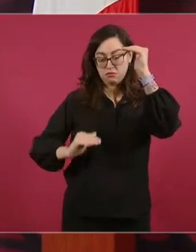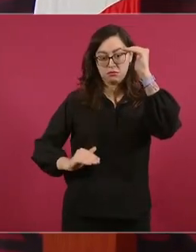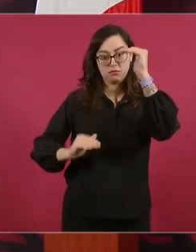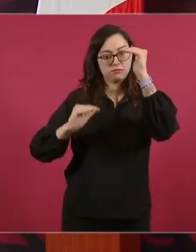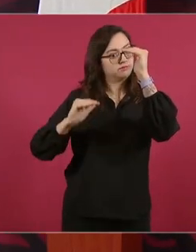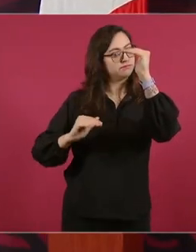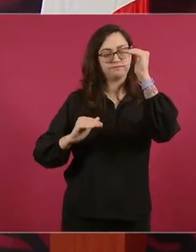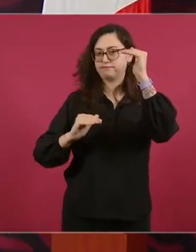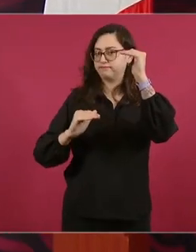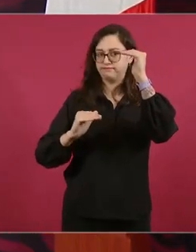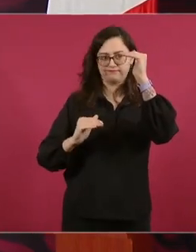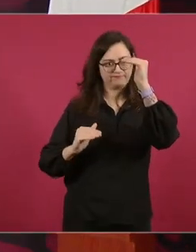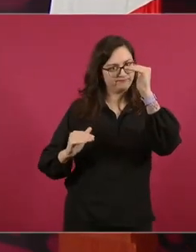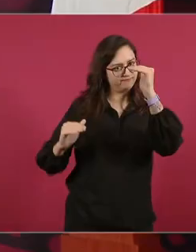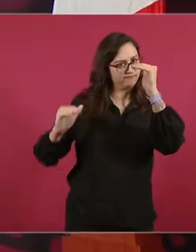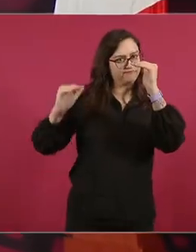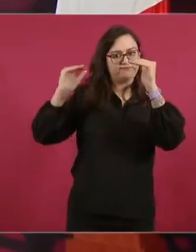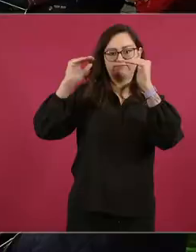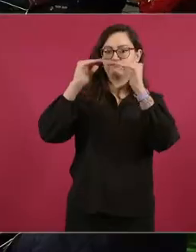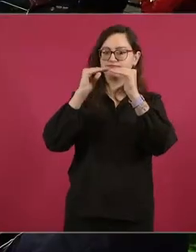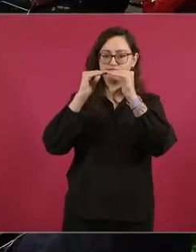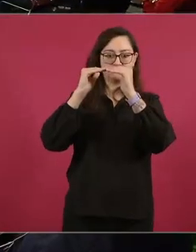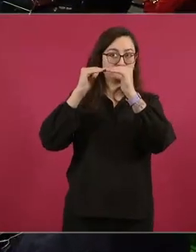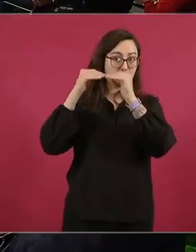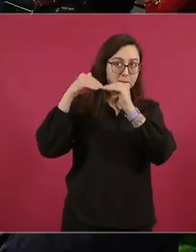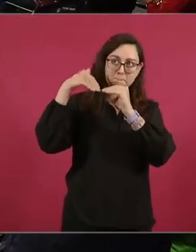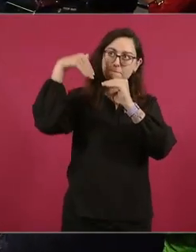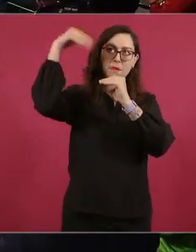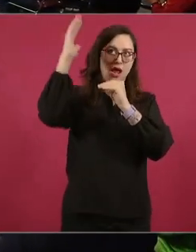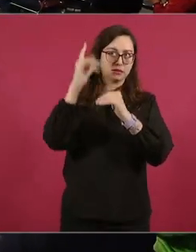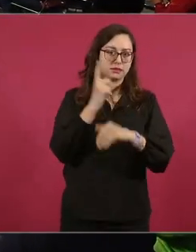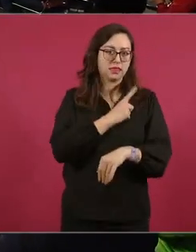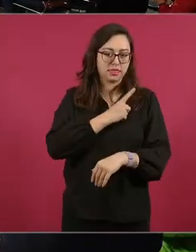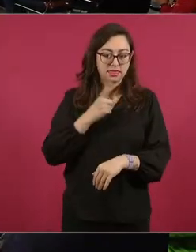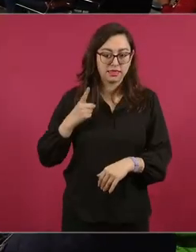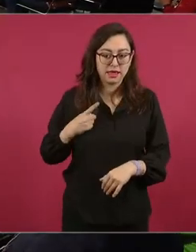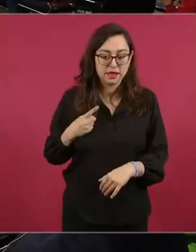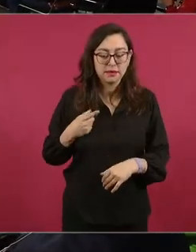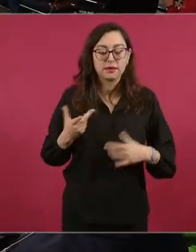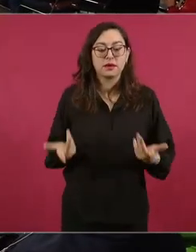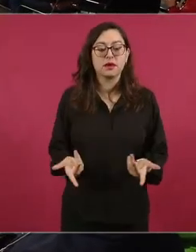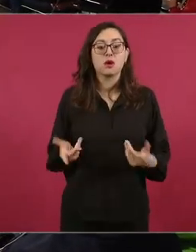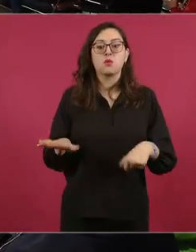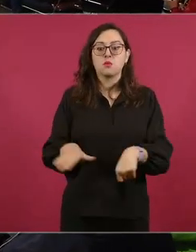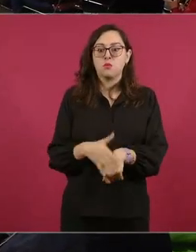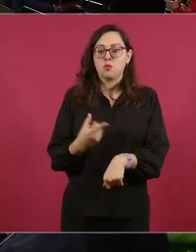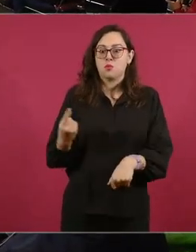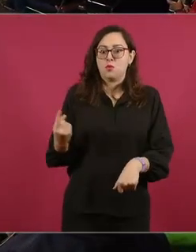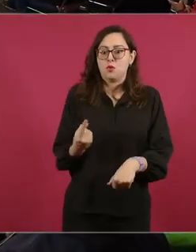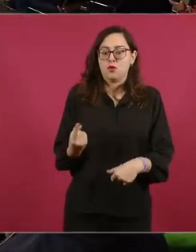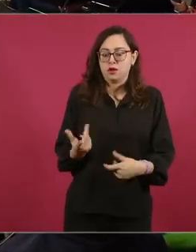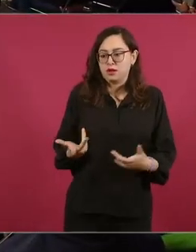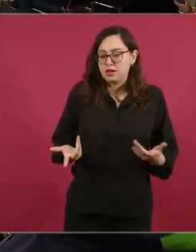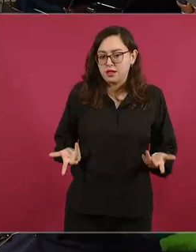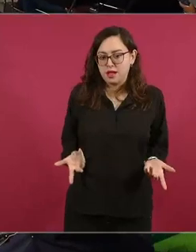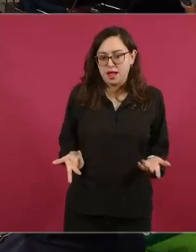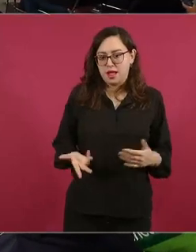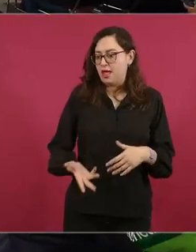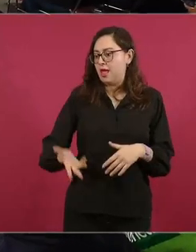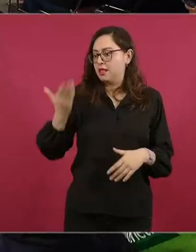si vemos la gráfica de salario del secretario del Trabajo de Marat,